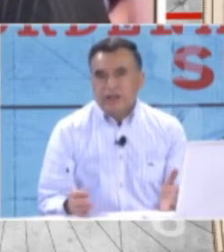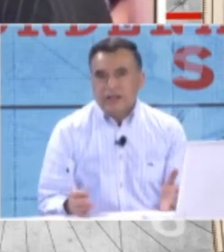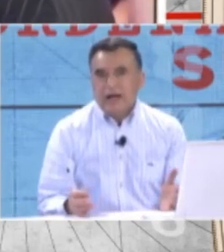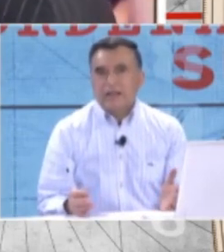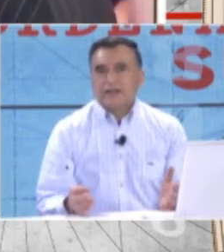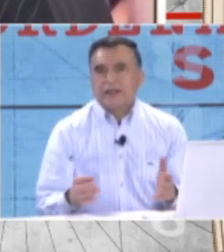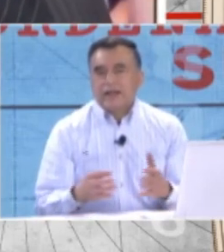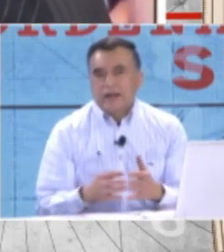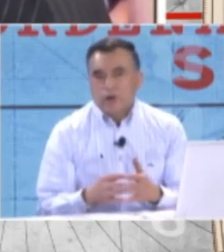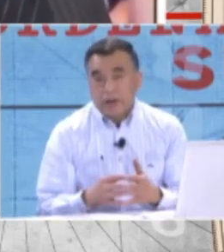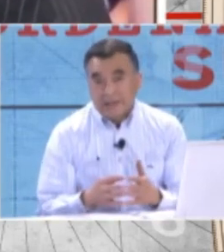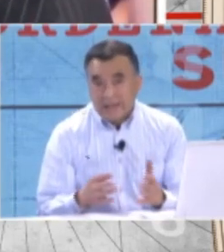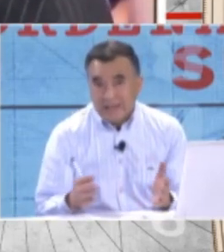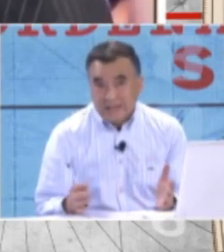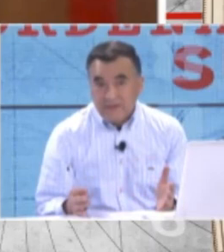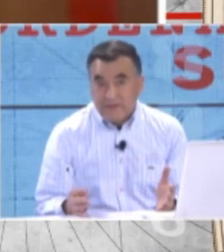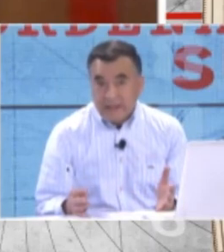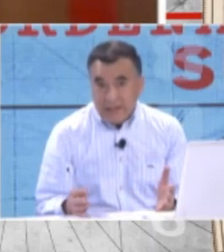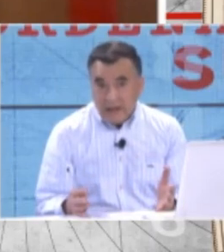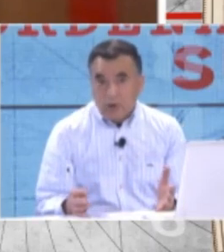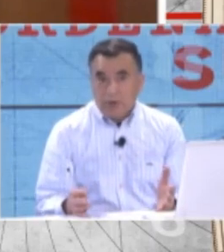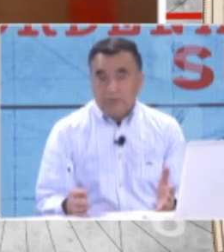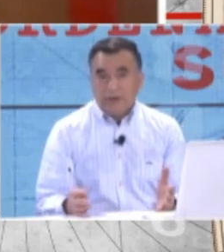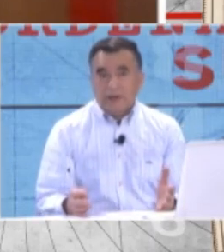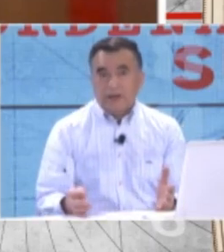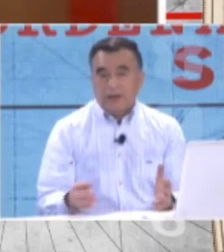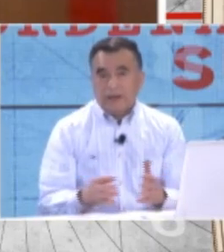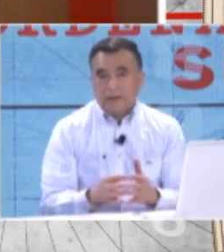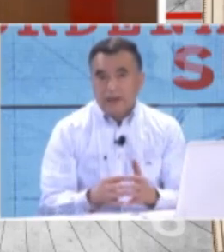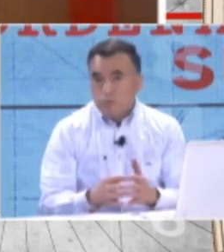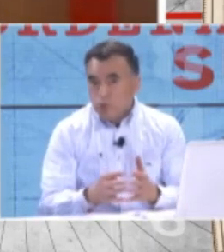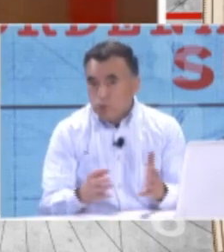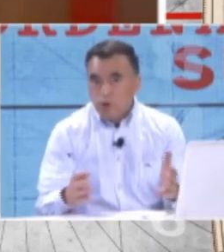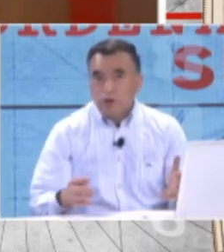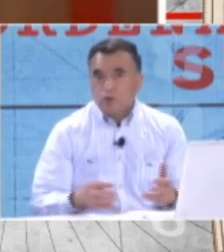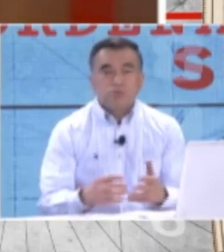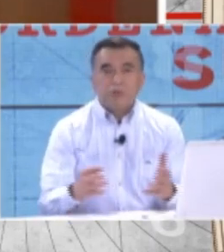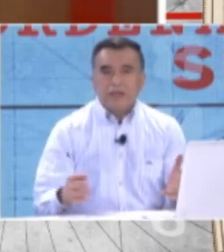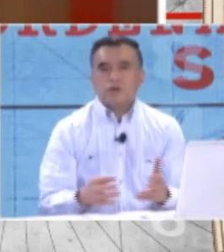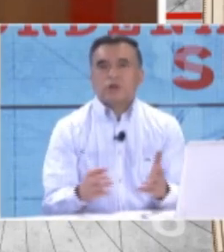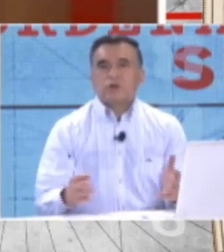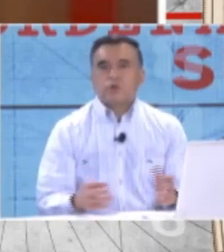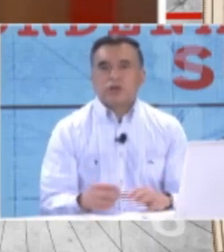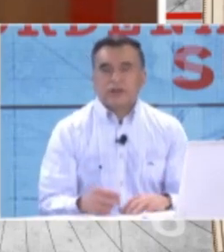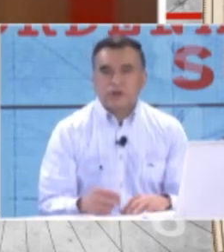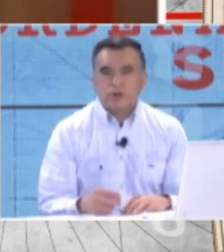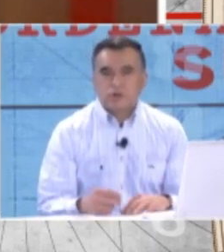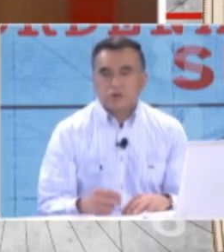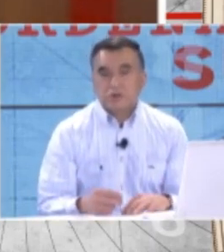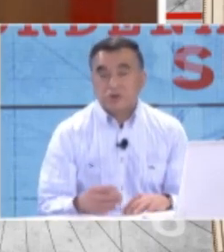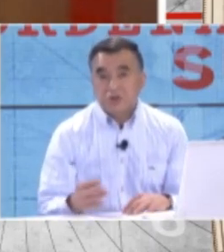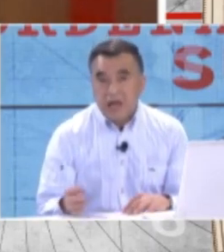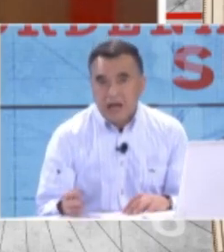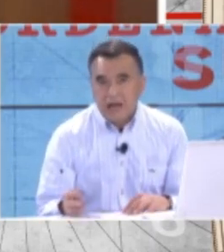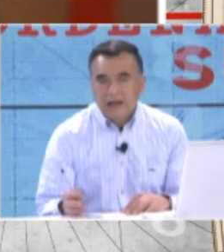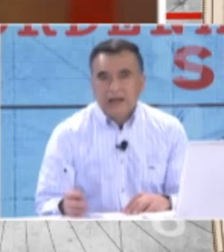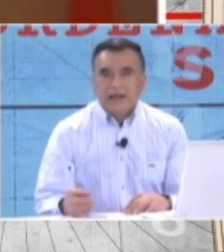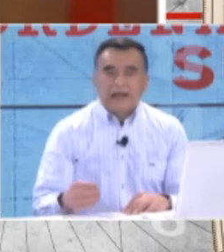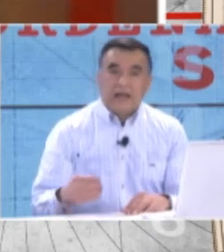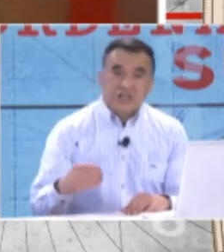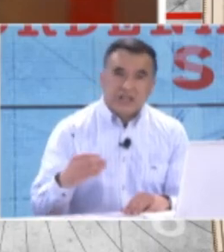de realidades. Lo que está desenfrenado, obviamente, es el mundo de los medios de comunicación